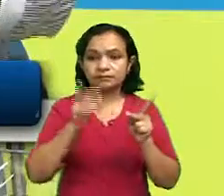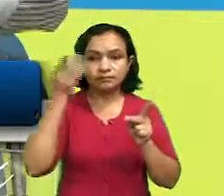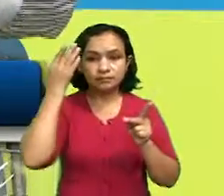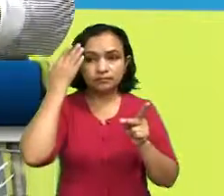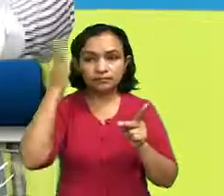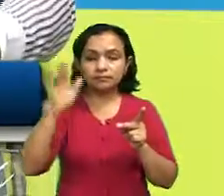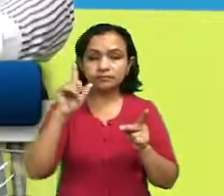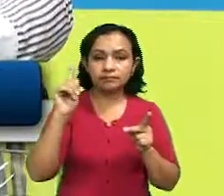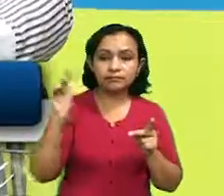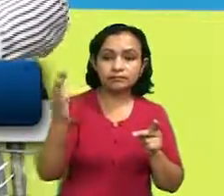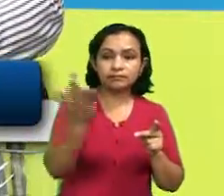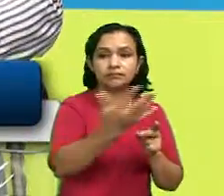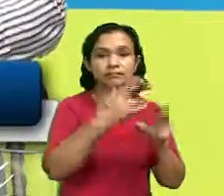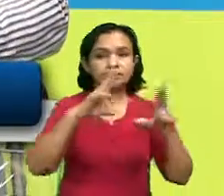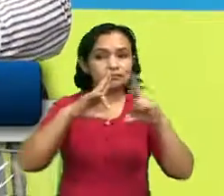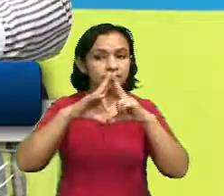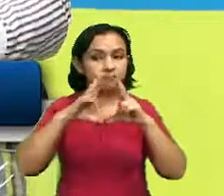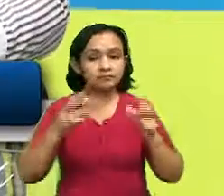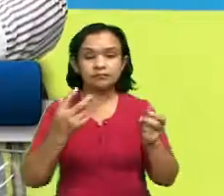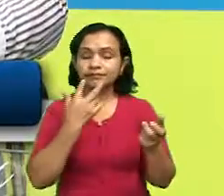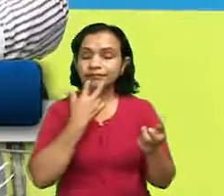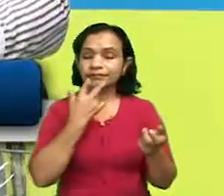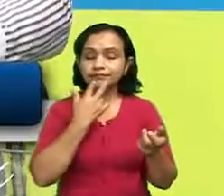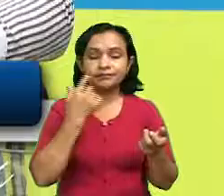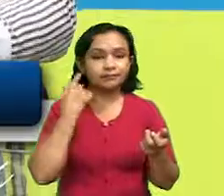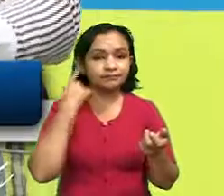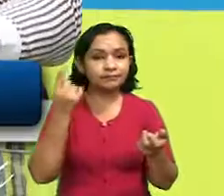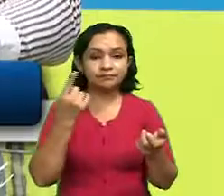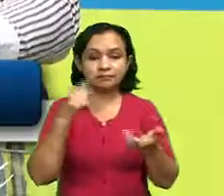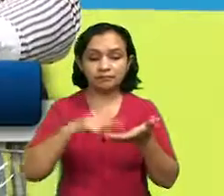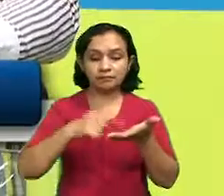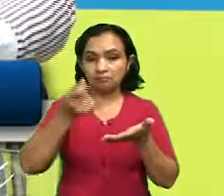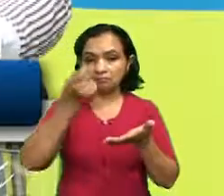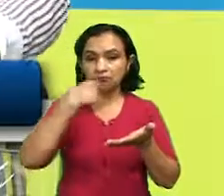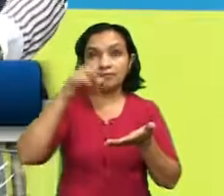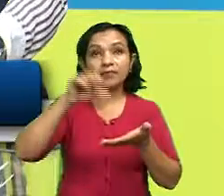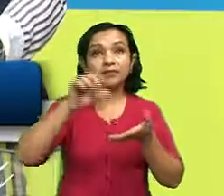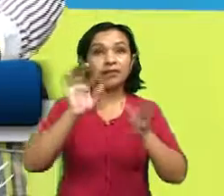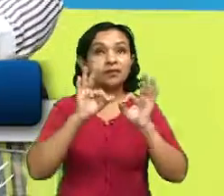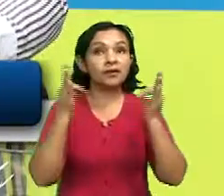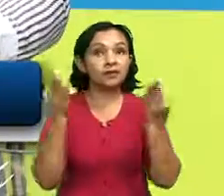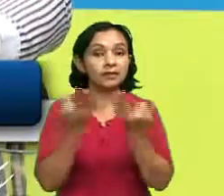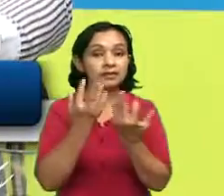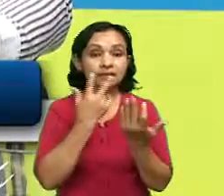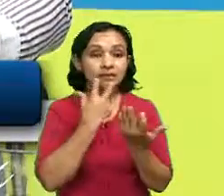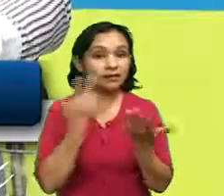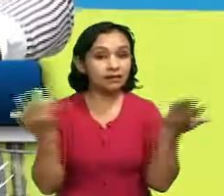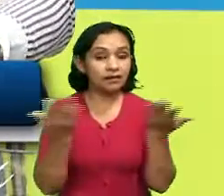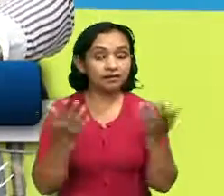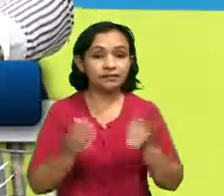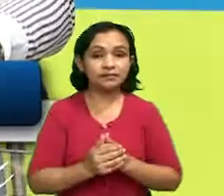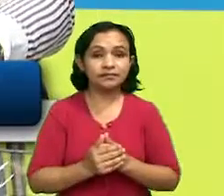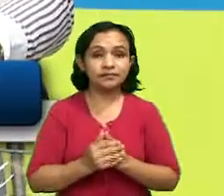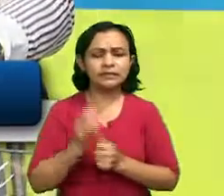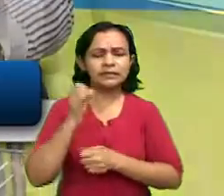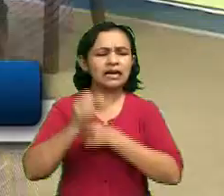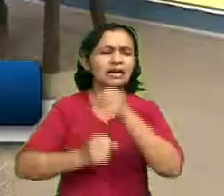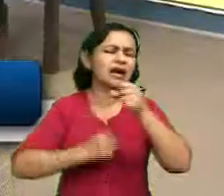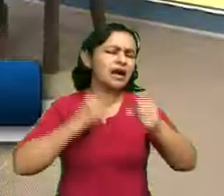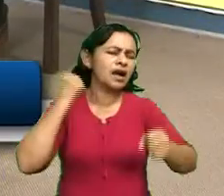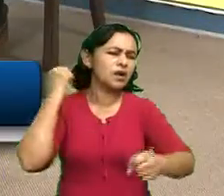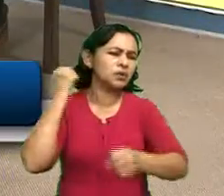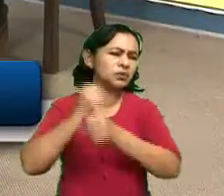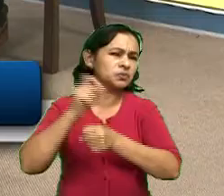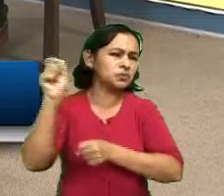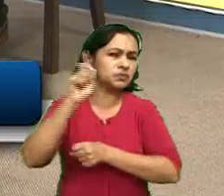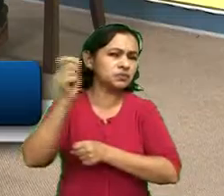todo lo que pasa en nuestro país, no se ha escuchado hablar de medicamentos vencidos en la farmacia. Eso ya tiene años.